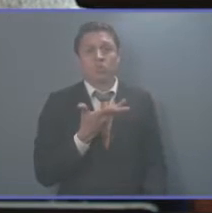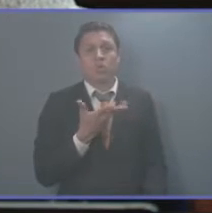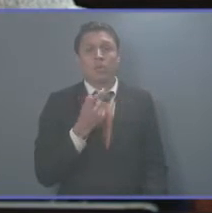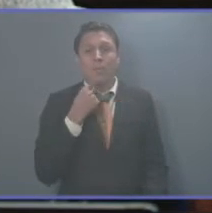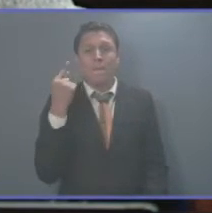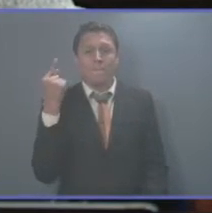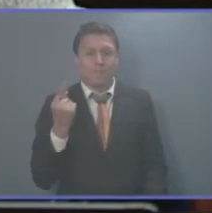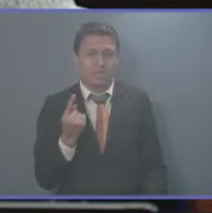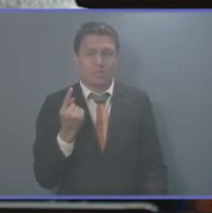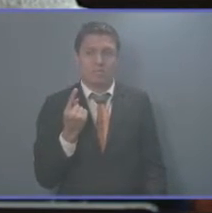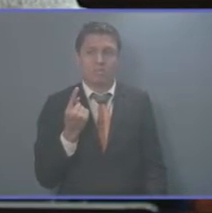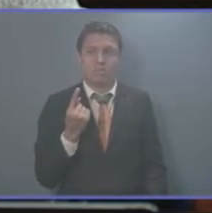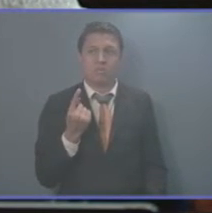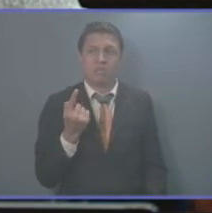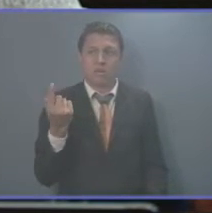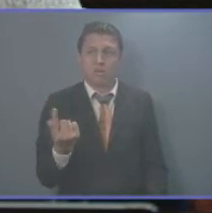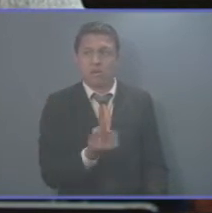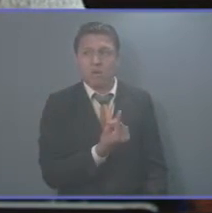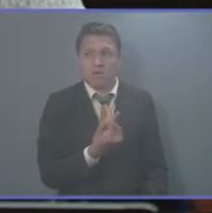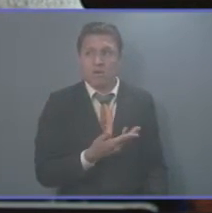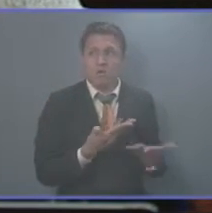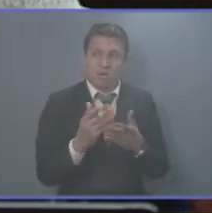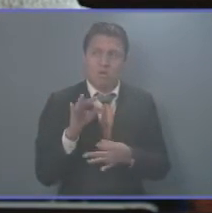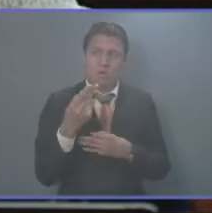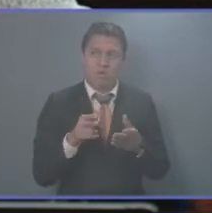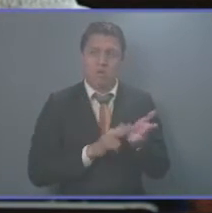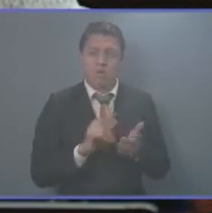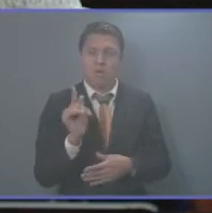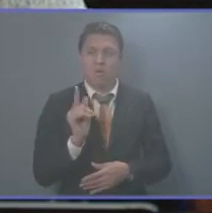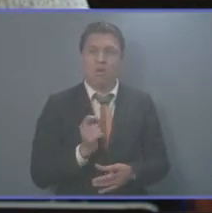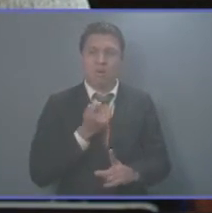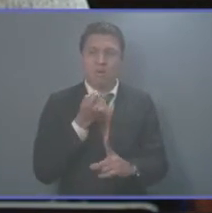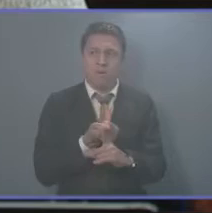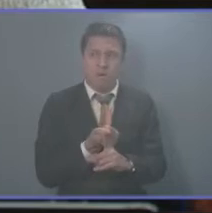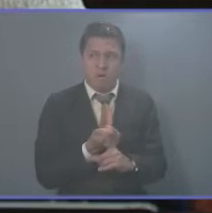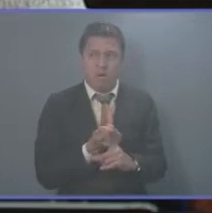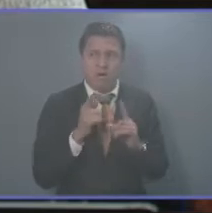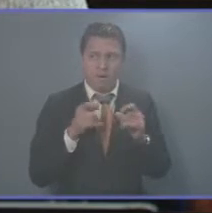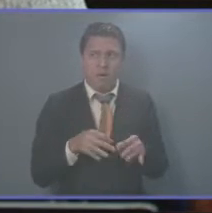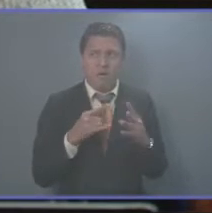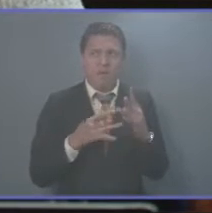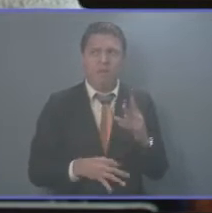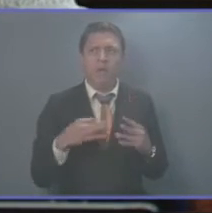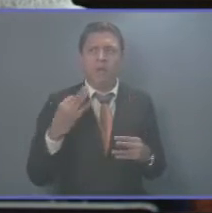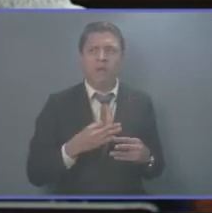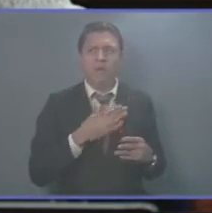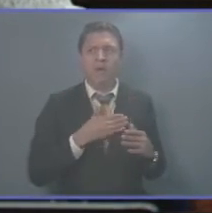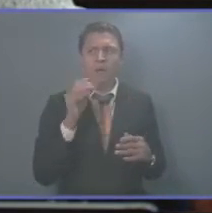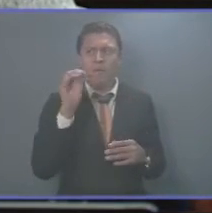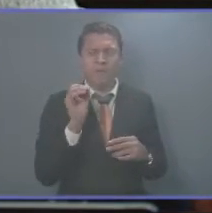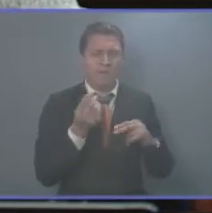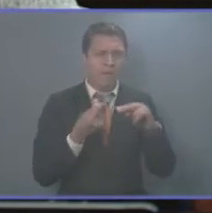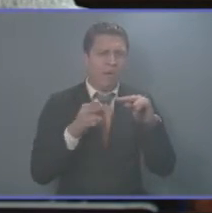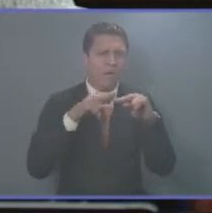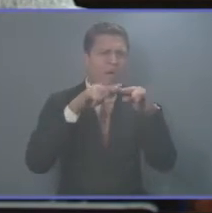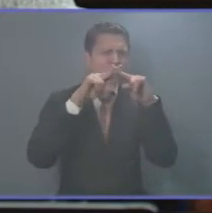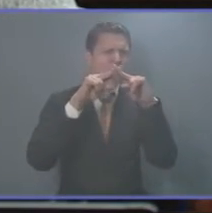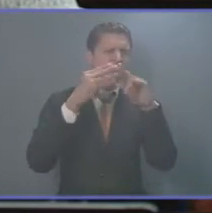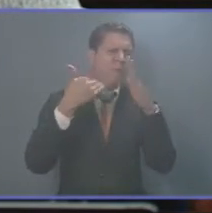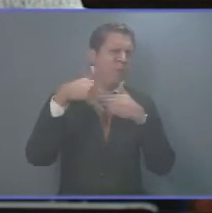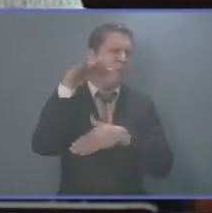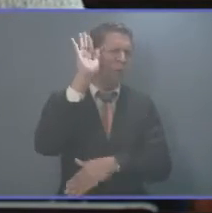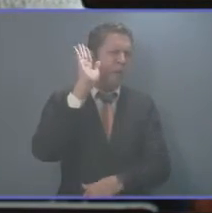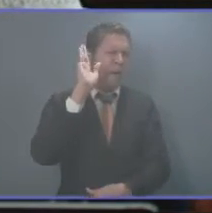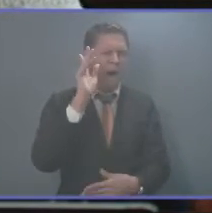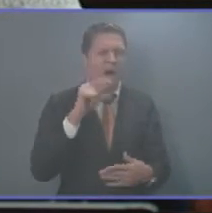obligando a aquellos que otorgan créditos y que al margen de la ley tienen altos intereses por esos